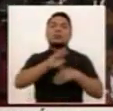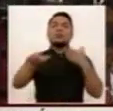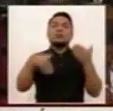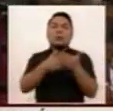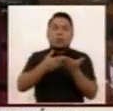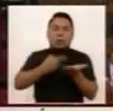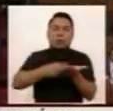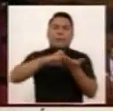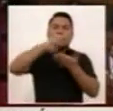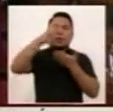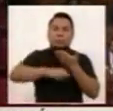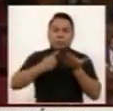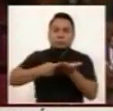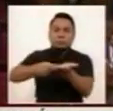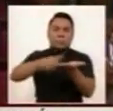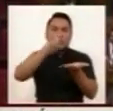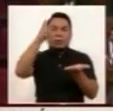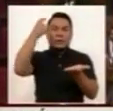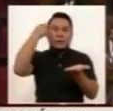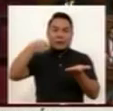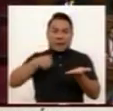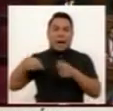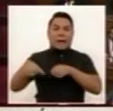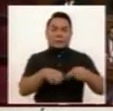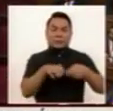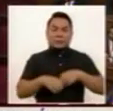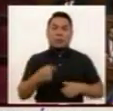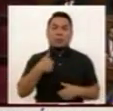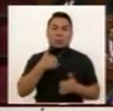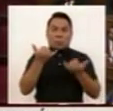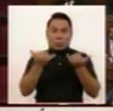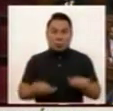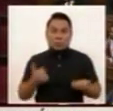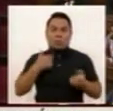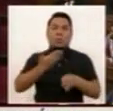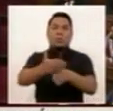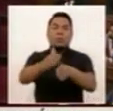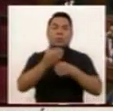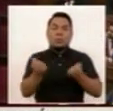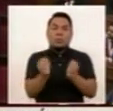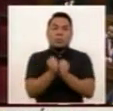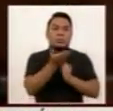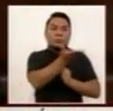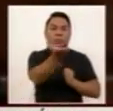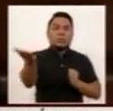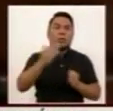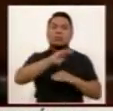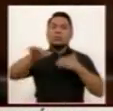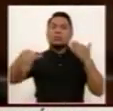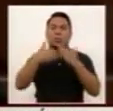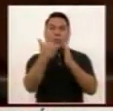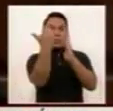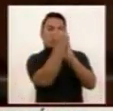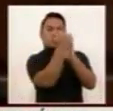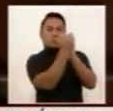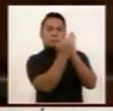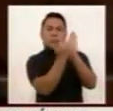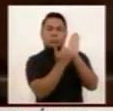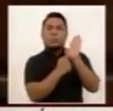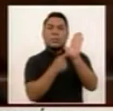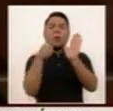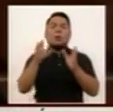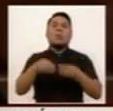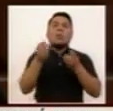emprenderemos. Yo hoy compartiré con ustedes los lineamientos generales con los que se conducirá